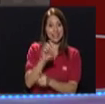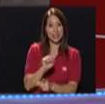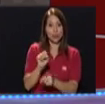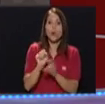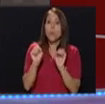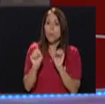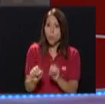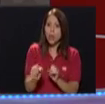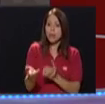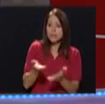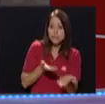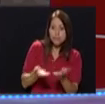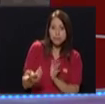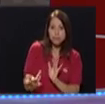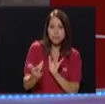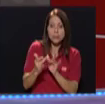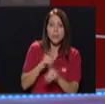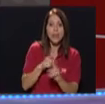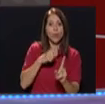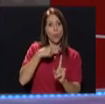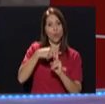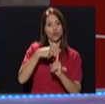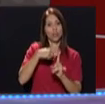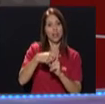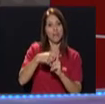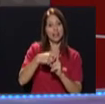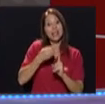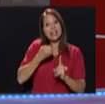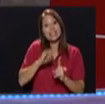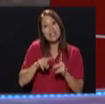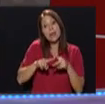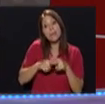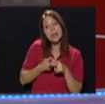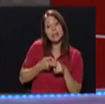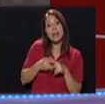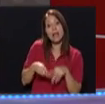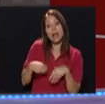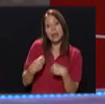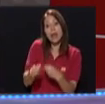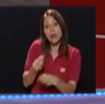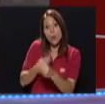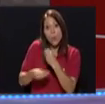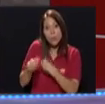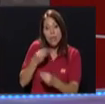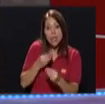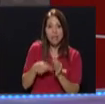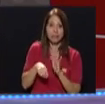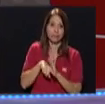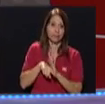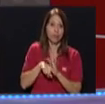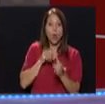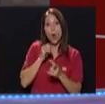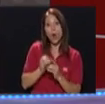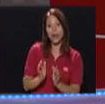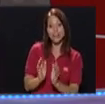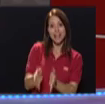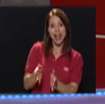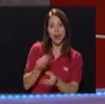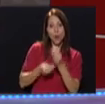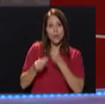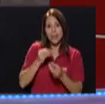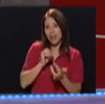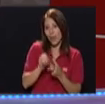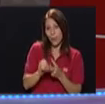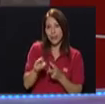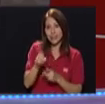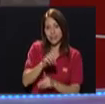evitar ese tipo de interacciones negativas. O sea, interacciones pueden haber, pero siempre buscando que sean positivas. Claro. Ya cuando empieza eso de que la persona o